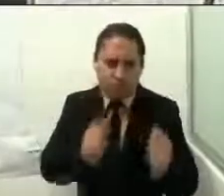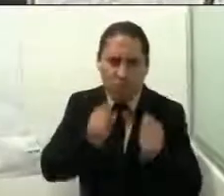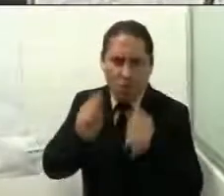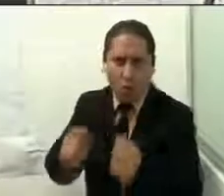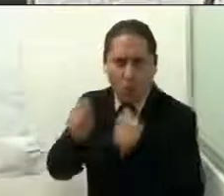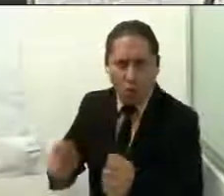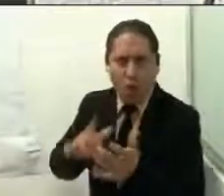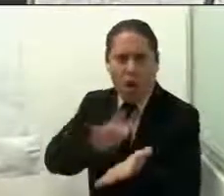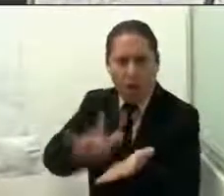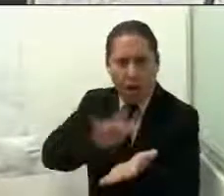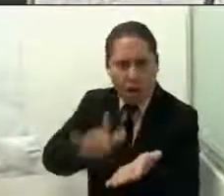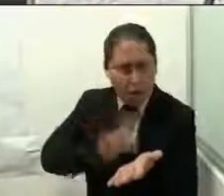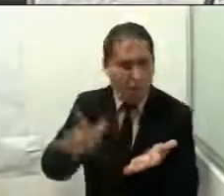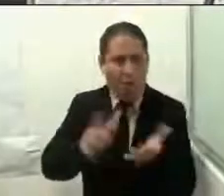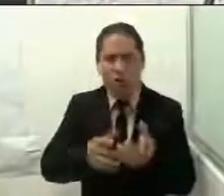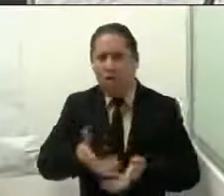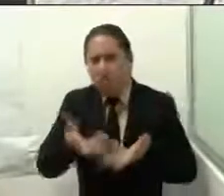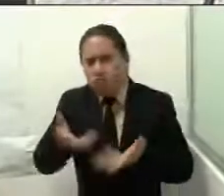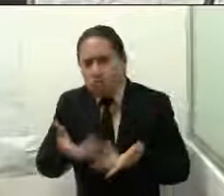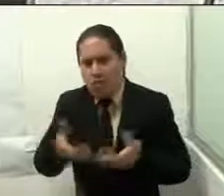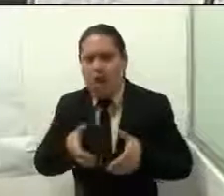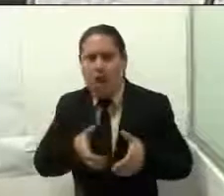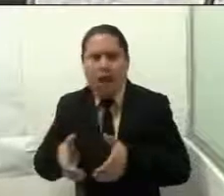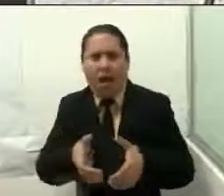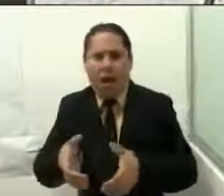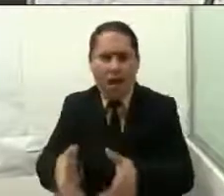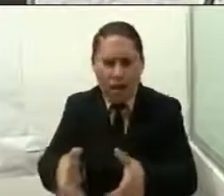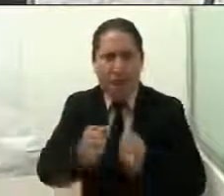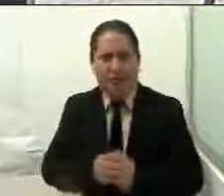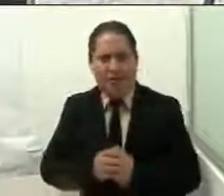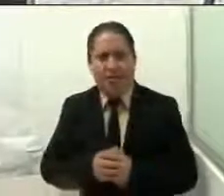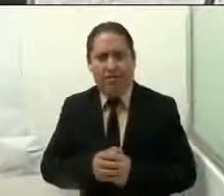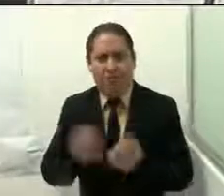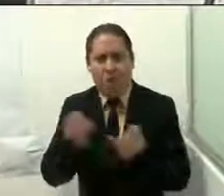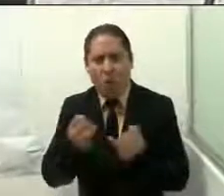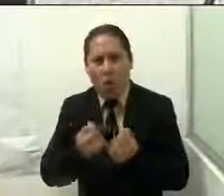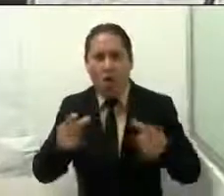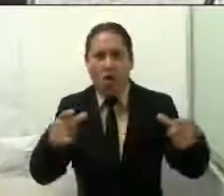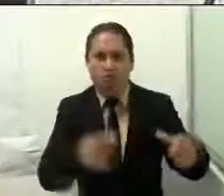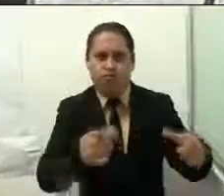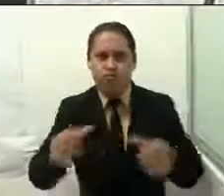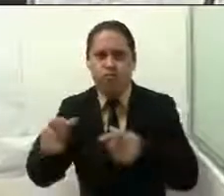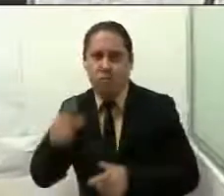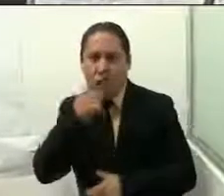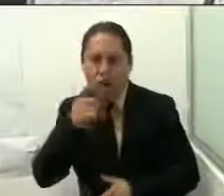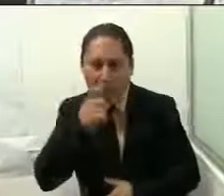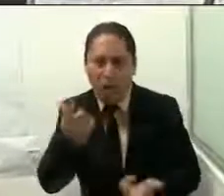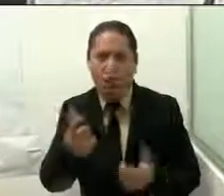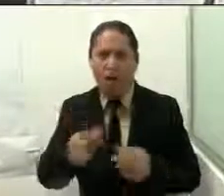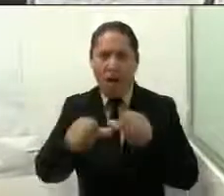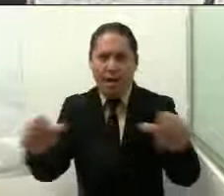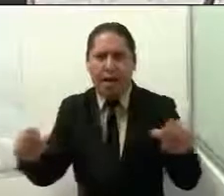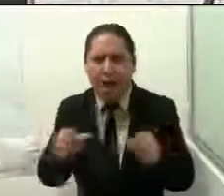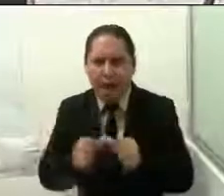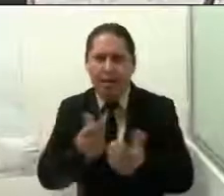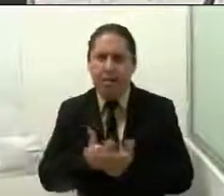infraestructura agropecuaria como caminos sacacosechas abrevaderos trenes parcelarios e insumos